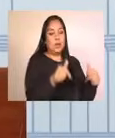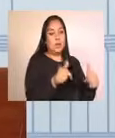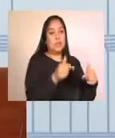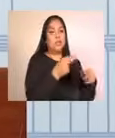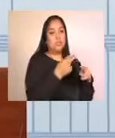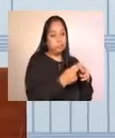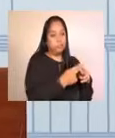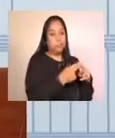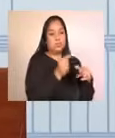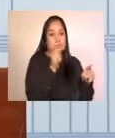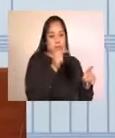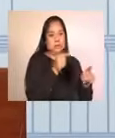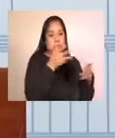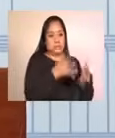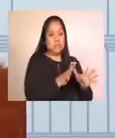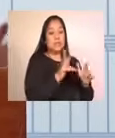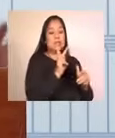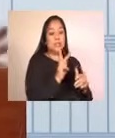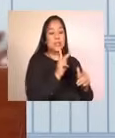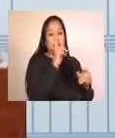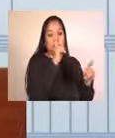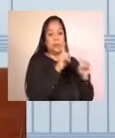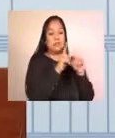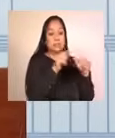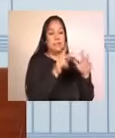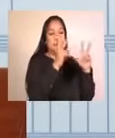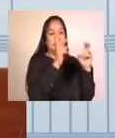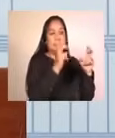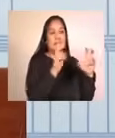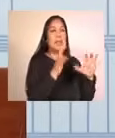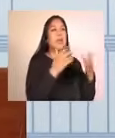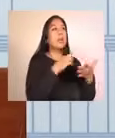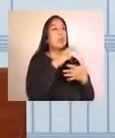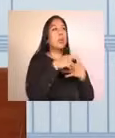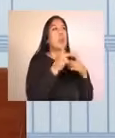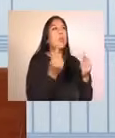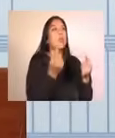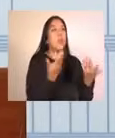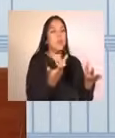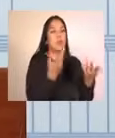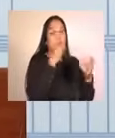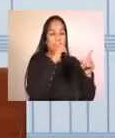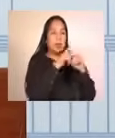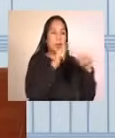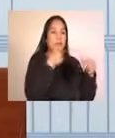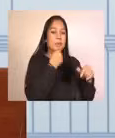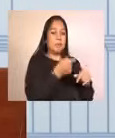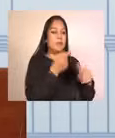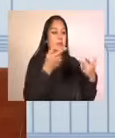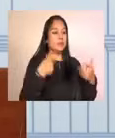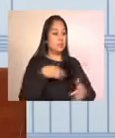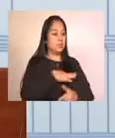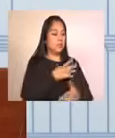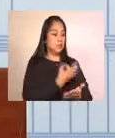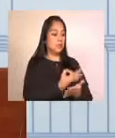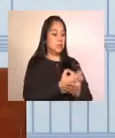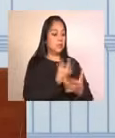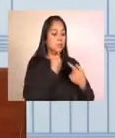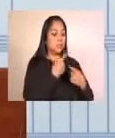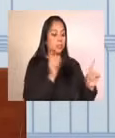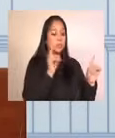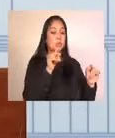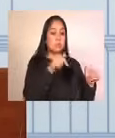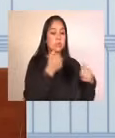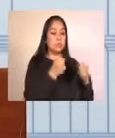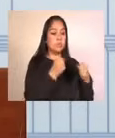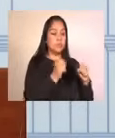en esa fase puntual. Y respecto a ese tema, es oportuno platicarles también que desde el Ministerio de Finanzas Públicas se están